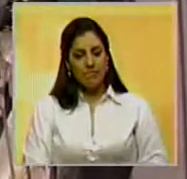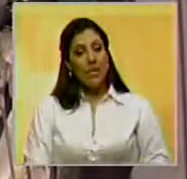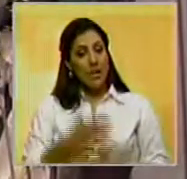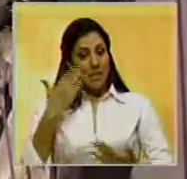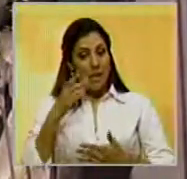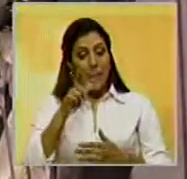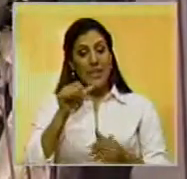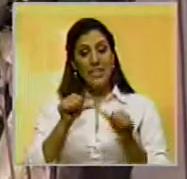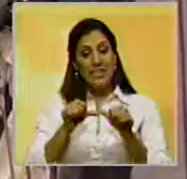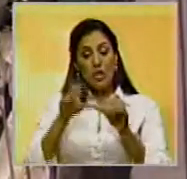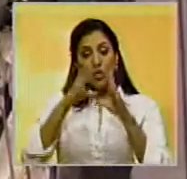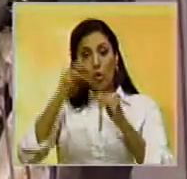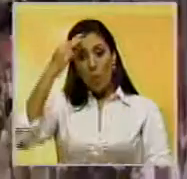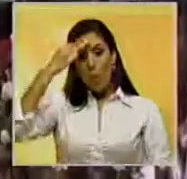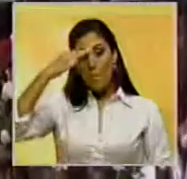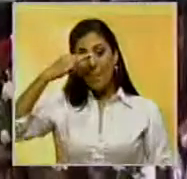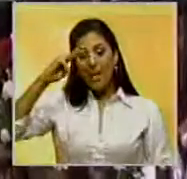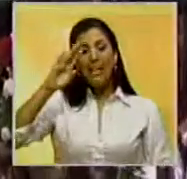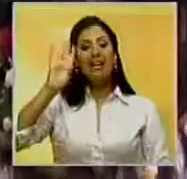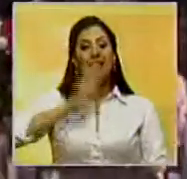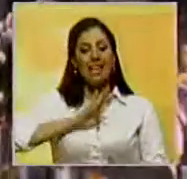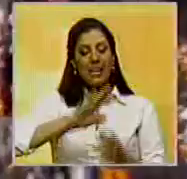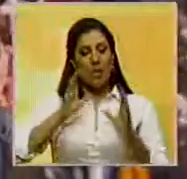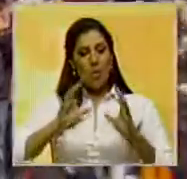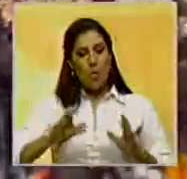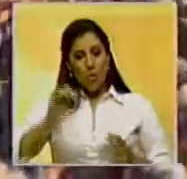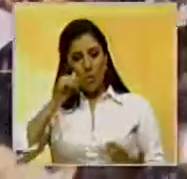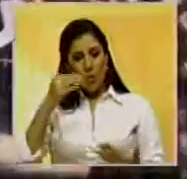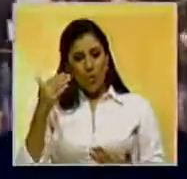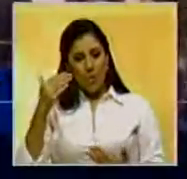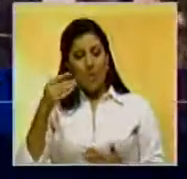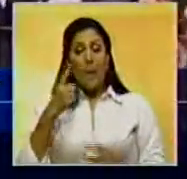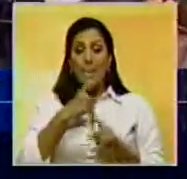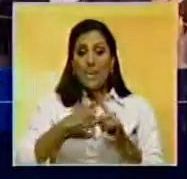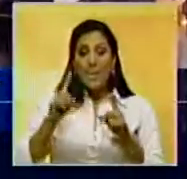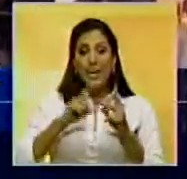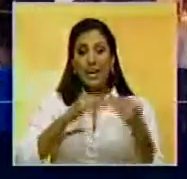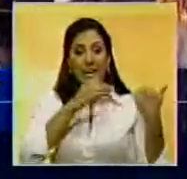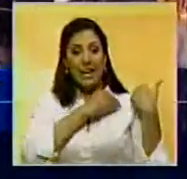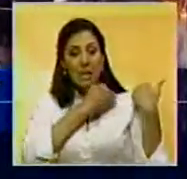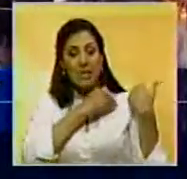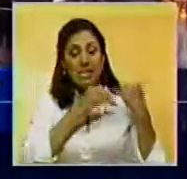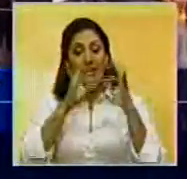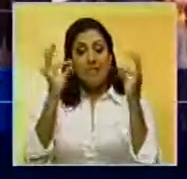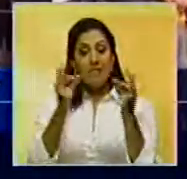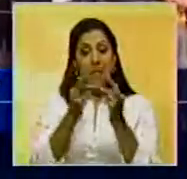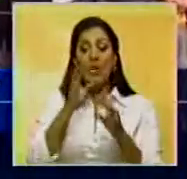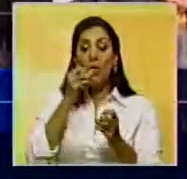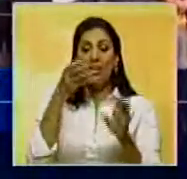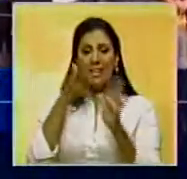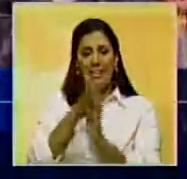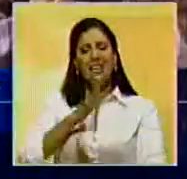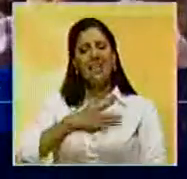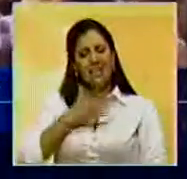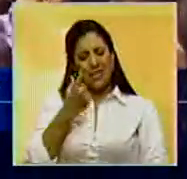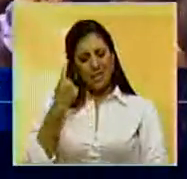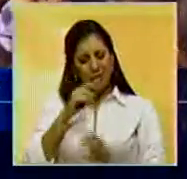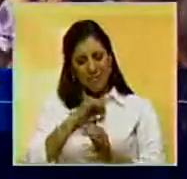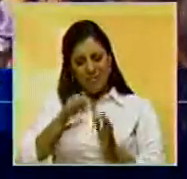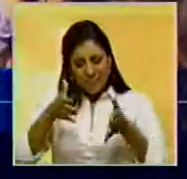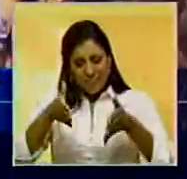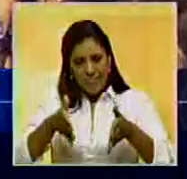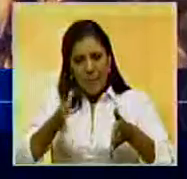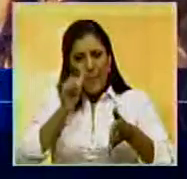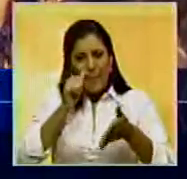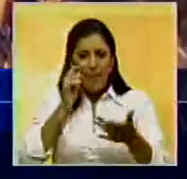Miles de seguidores por todo México aguardan la llegada del cuerpo del Divo de Juárez. Sin embargo, una representante de la familia sostuvo que desean estar a solas con el